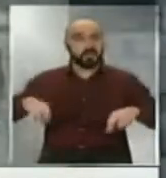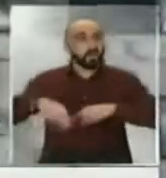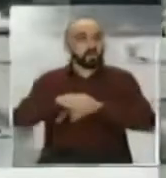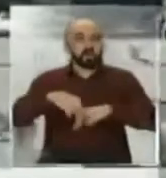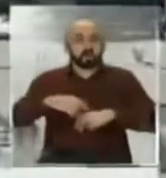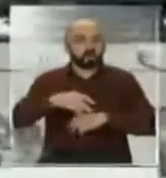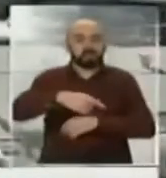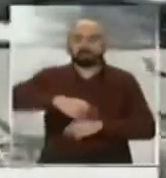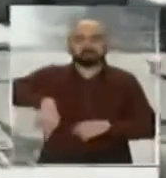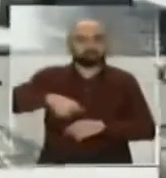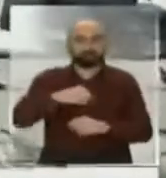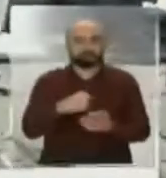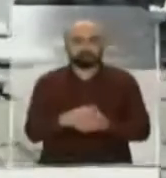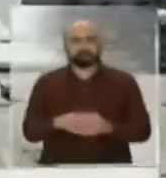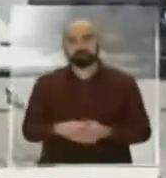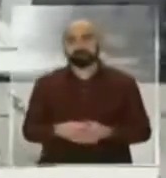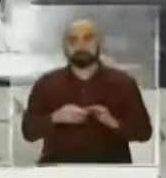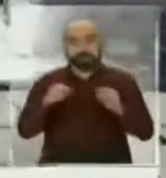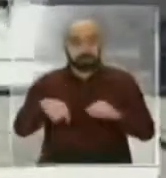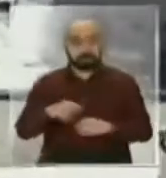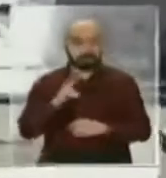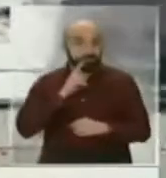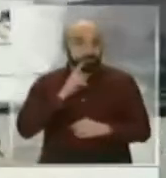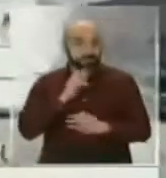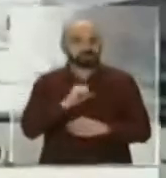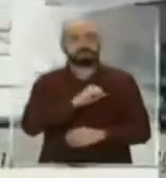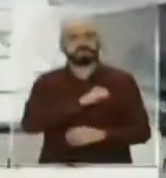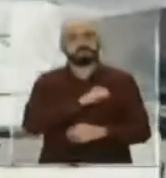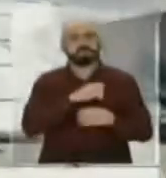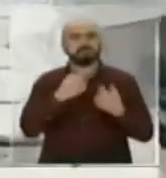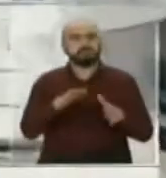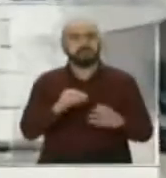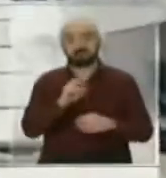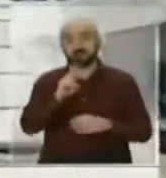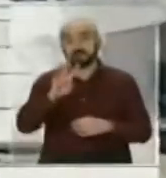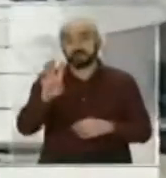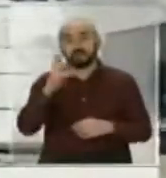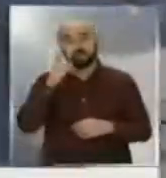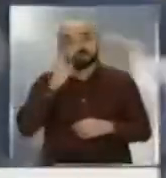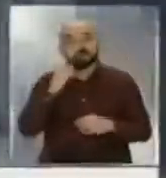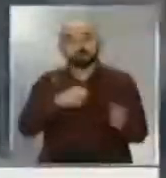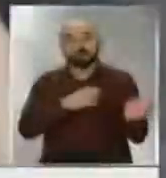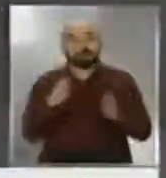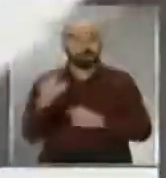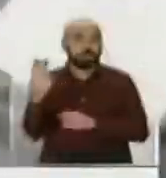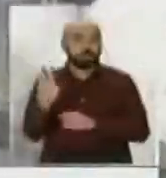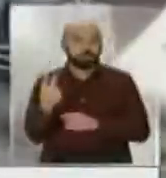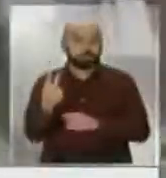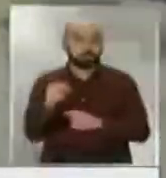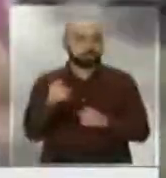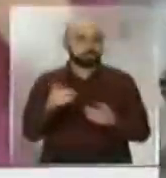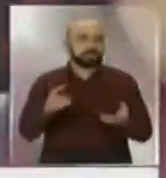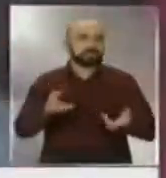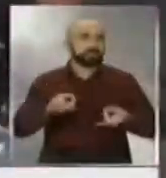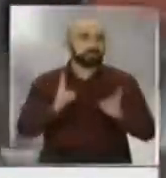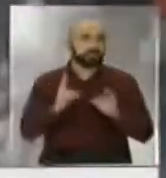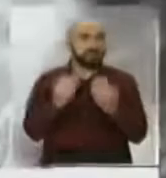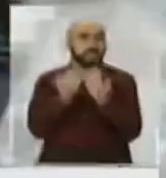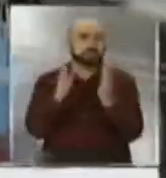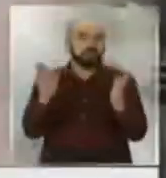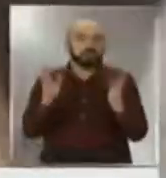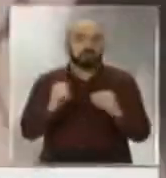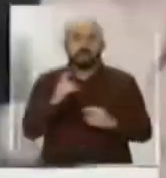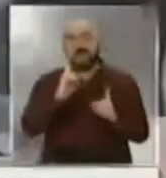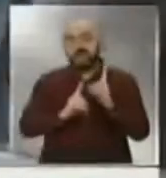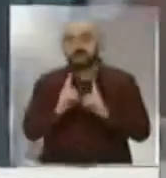semana a semana. Este viernes Santiago cumplió 24 días en fase 2, etapa que permite la apertura de